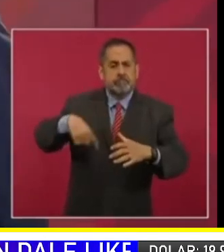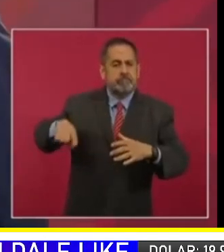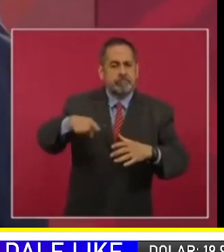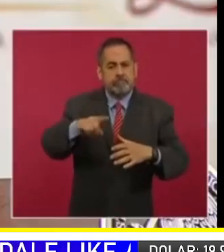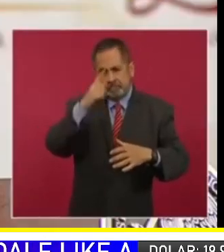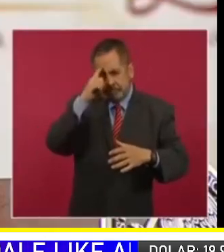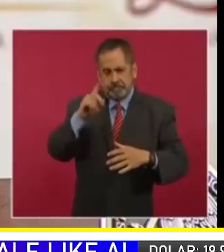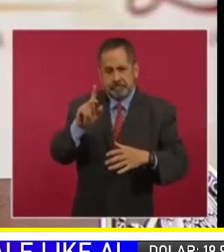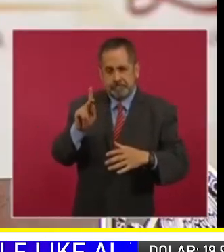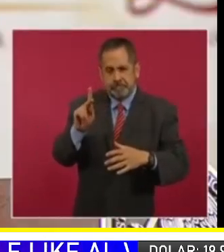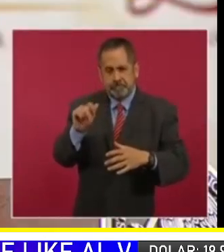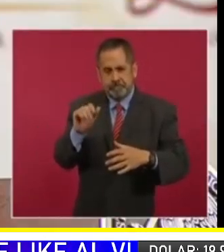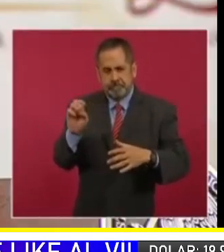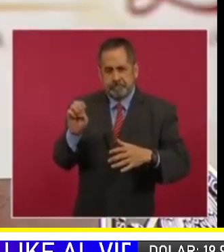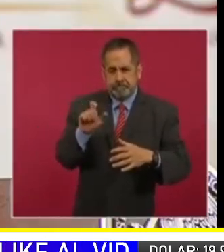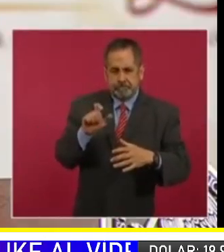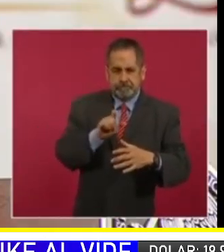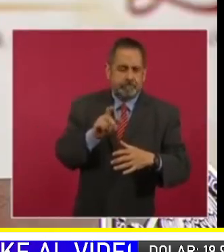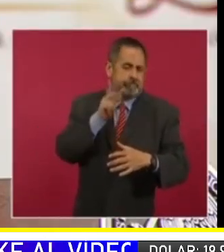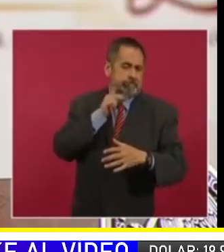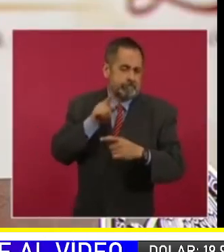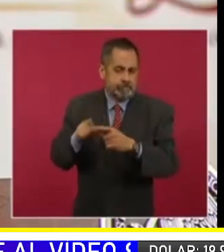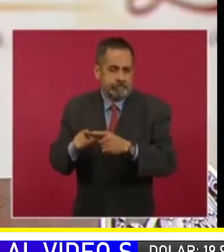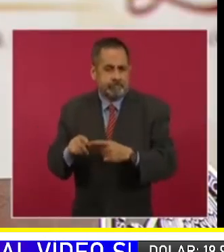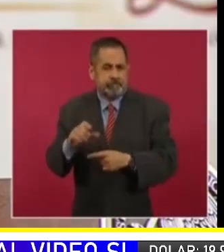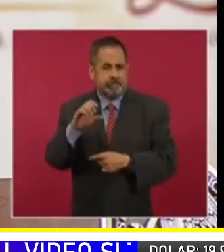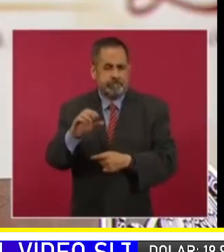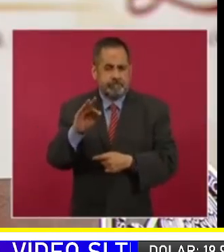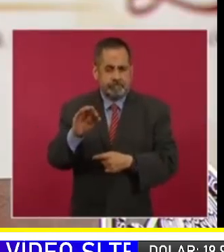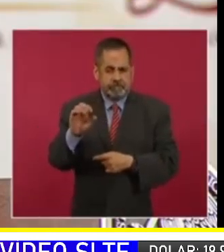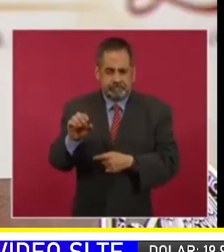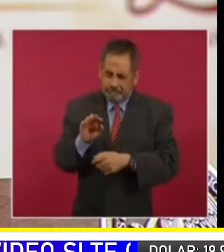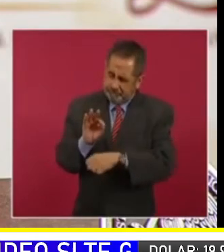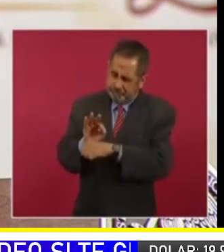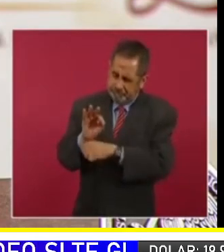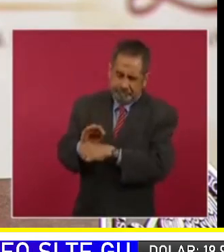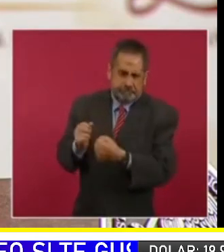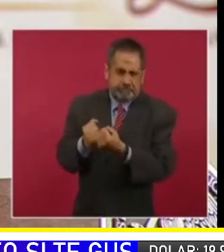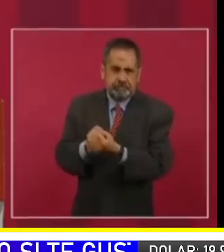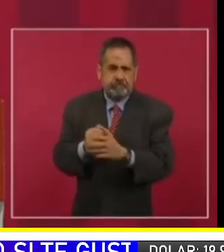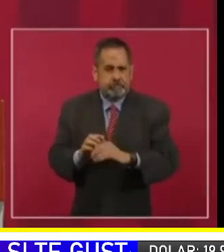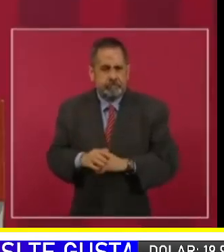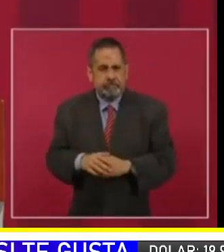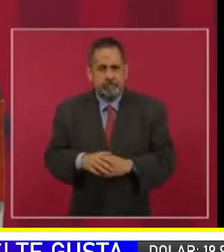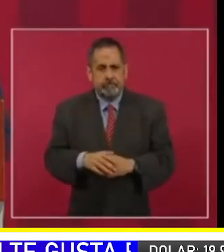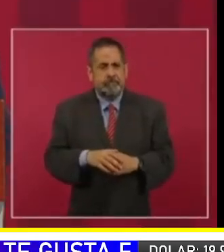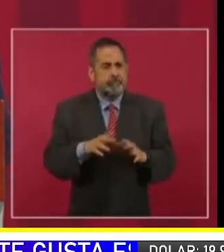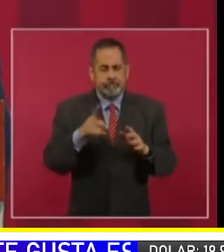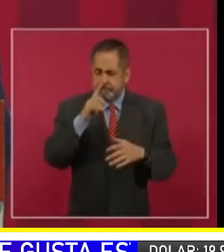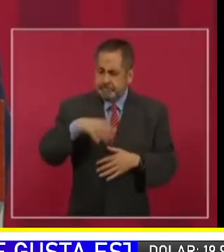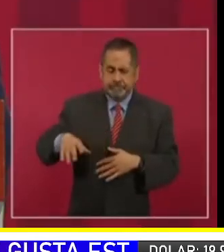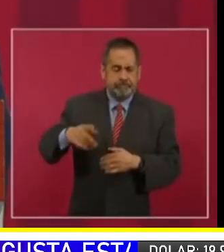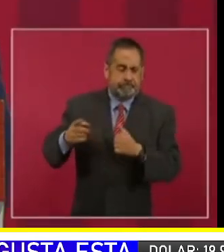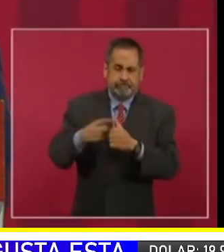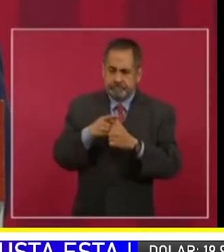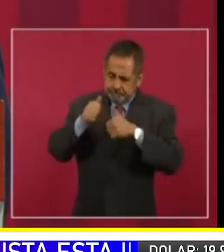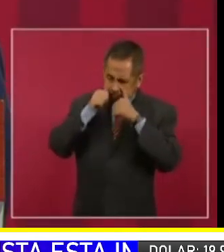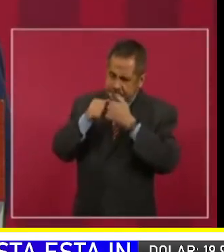a Pemex, a la Comisión Federal de Electricidad, es decir, a las empresas públicas.